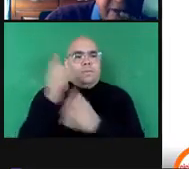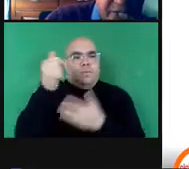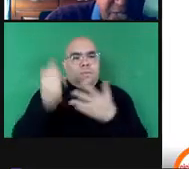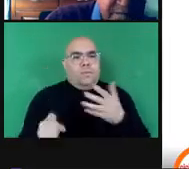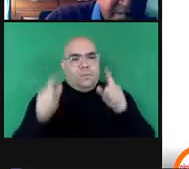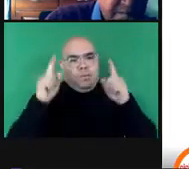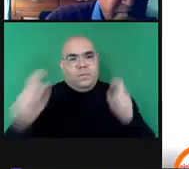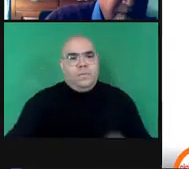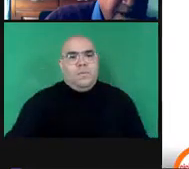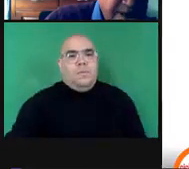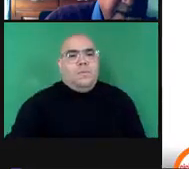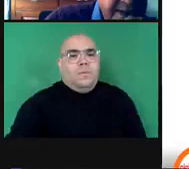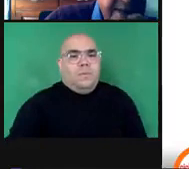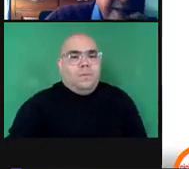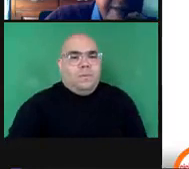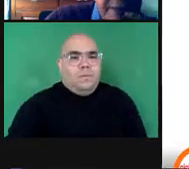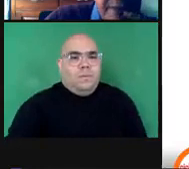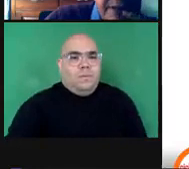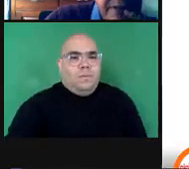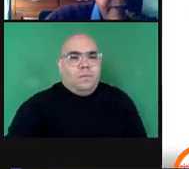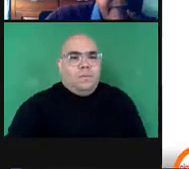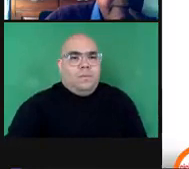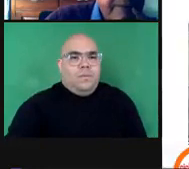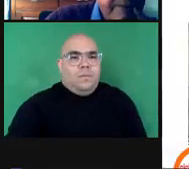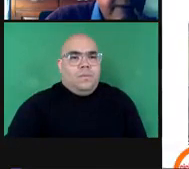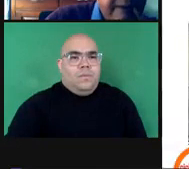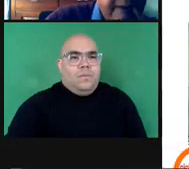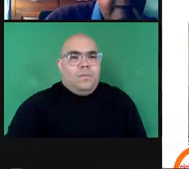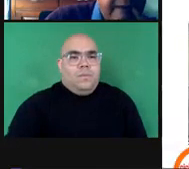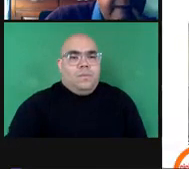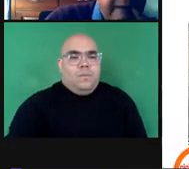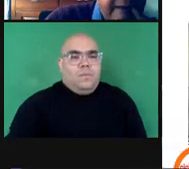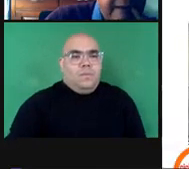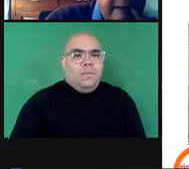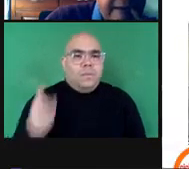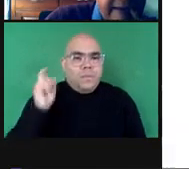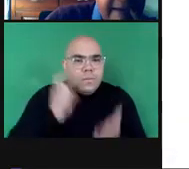No sé cómo volver, se me pasó.